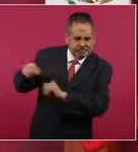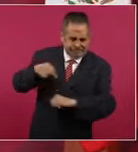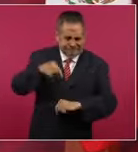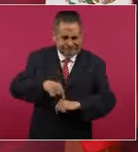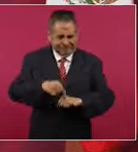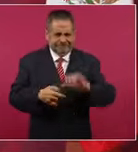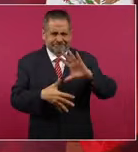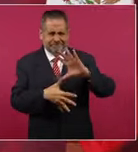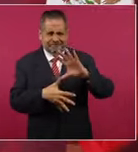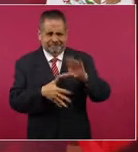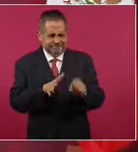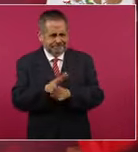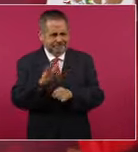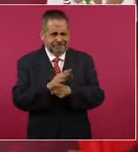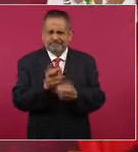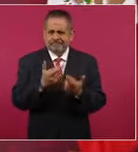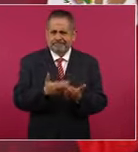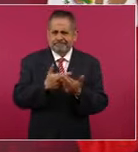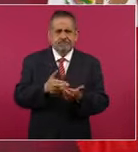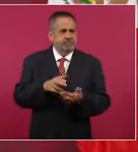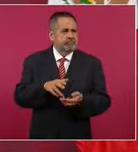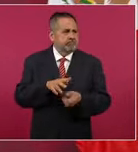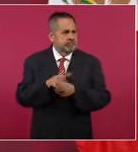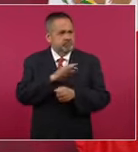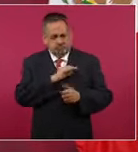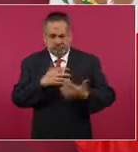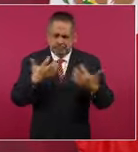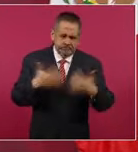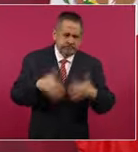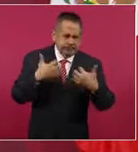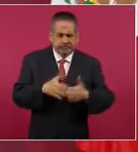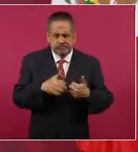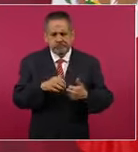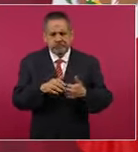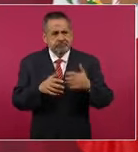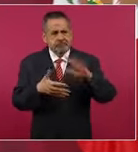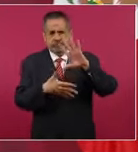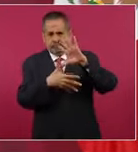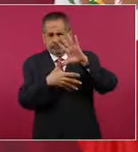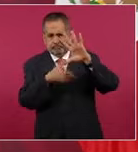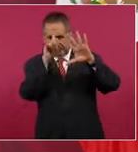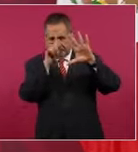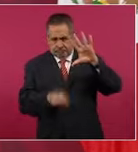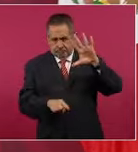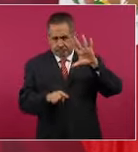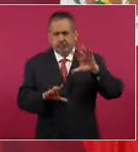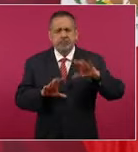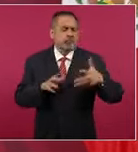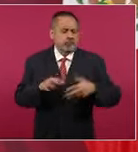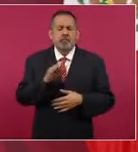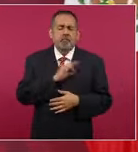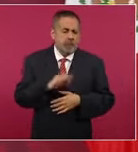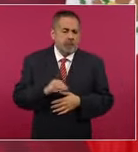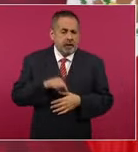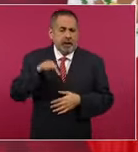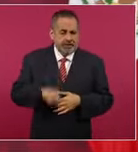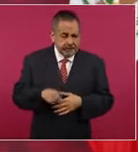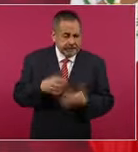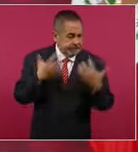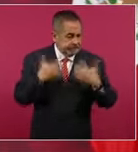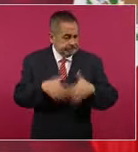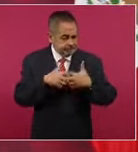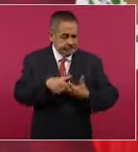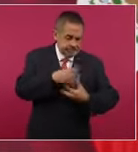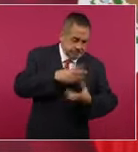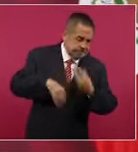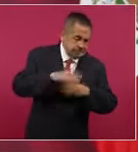produzca en América, en todo el continente, lo que consumimos.